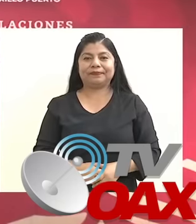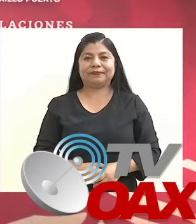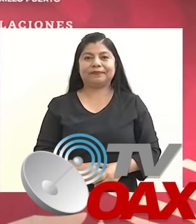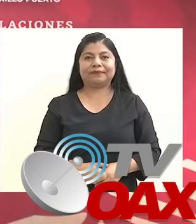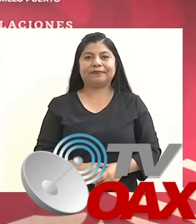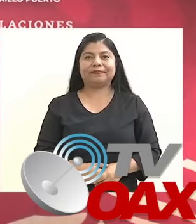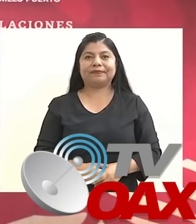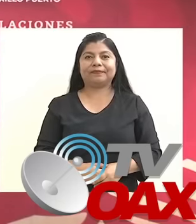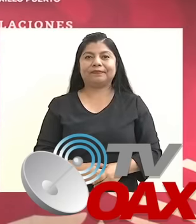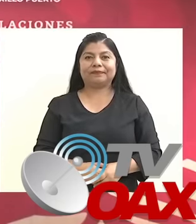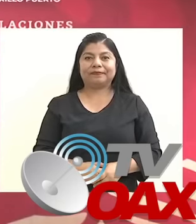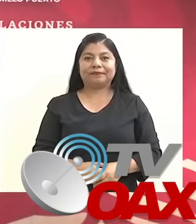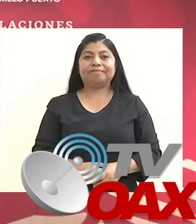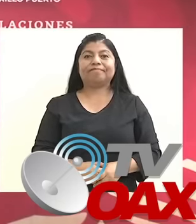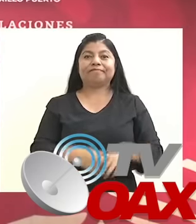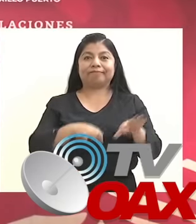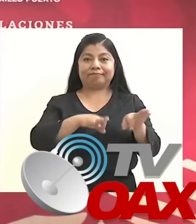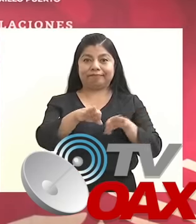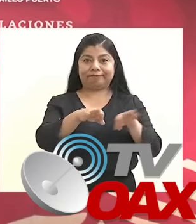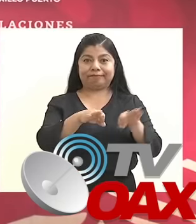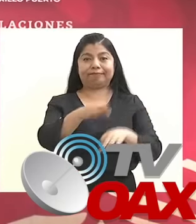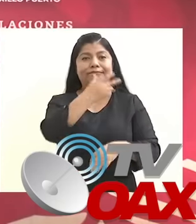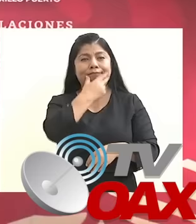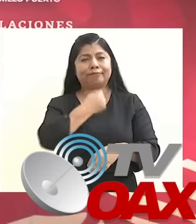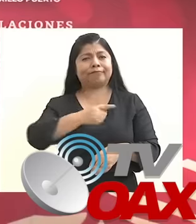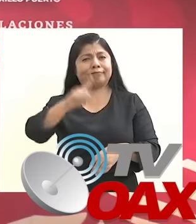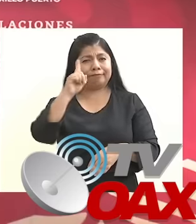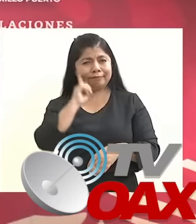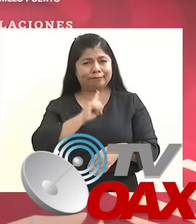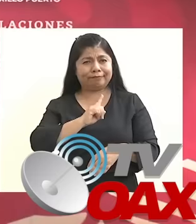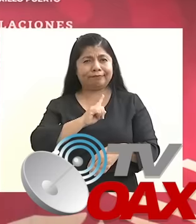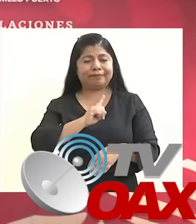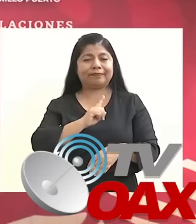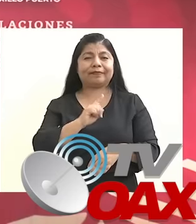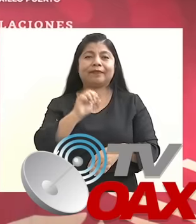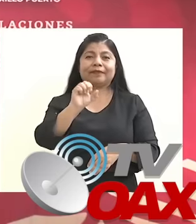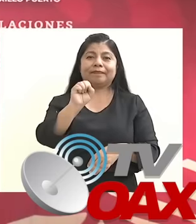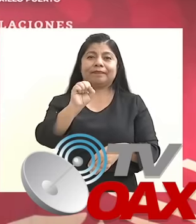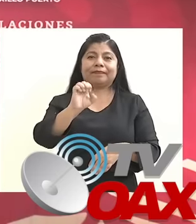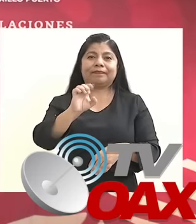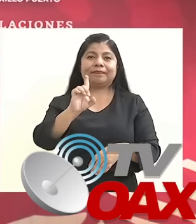A todos los trabajadores de la Secretaría de la Defensa,